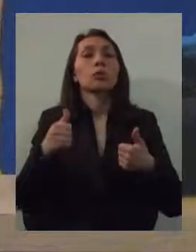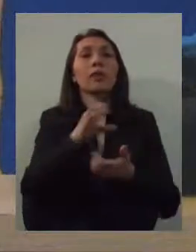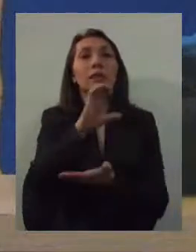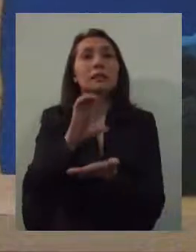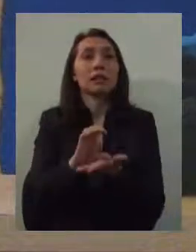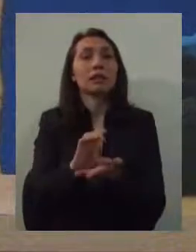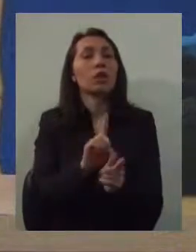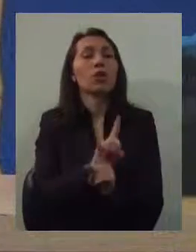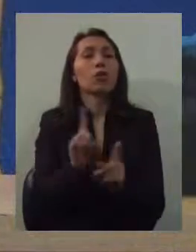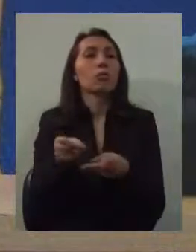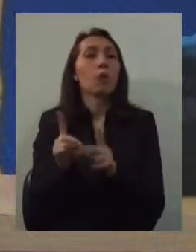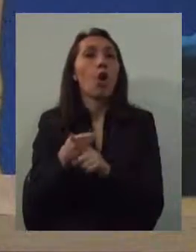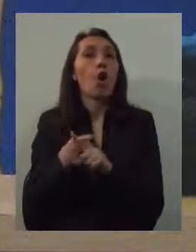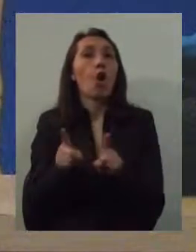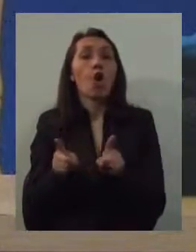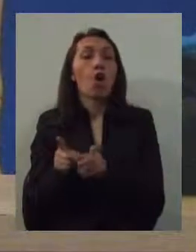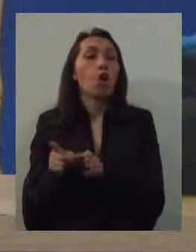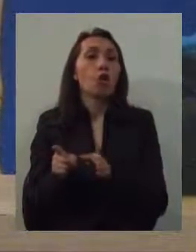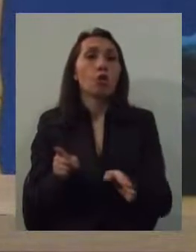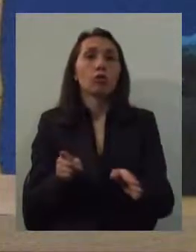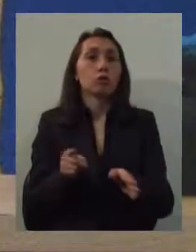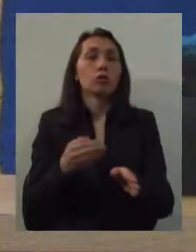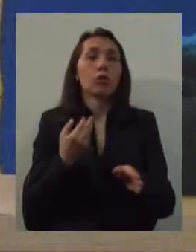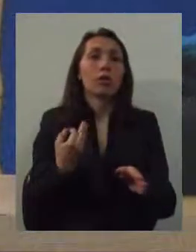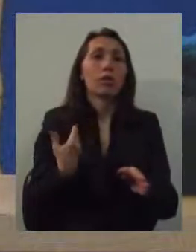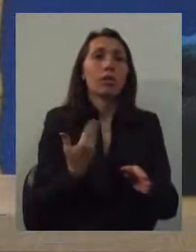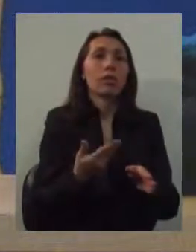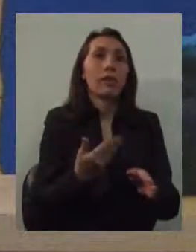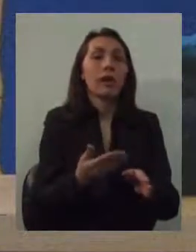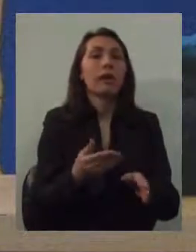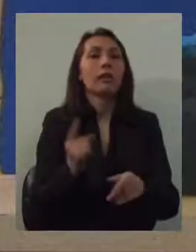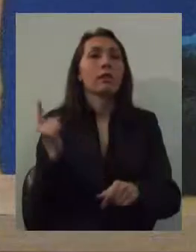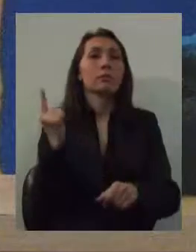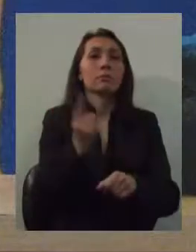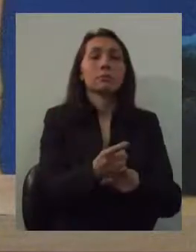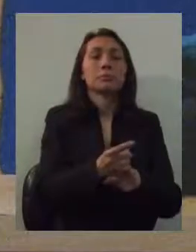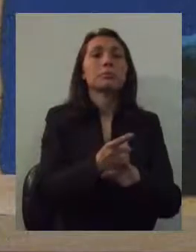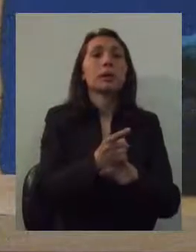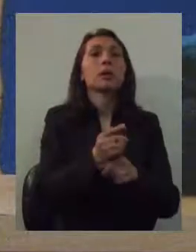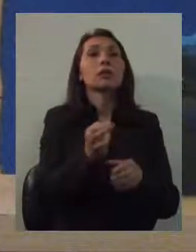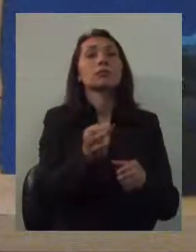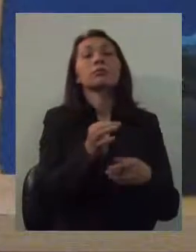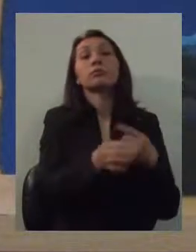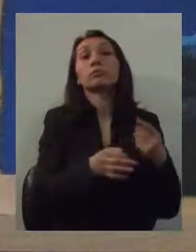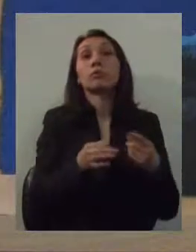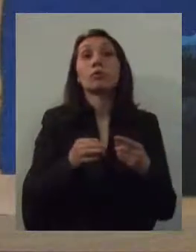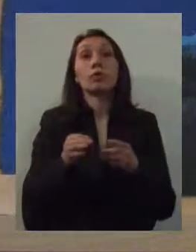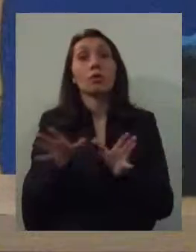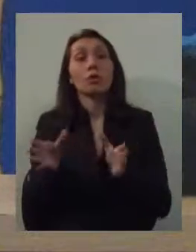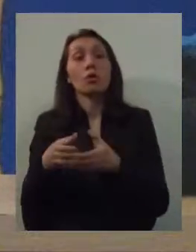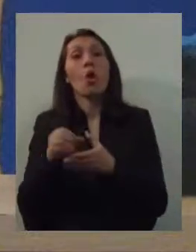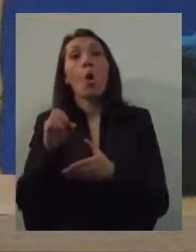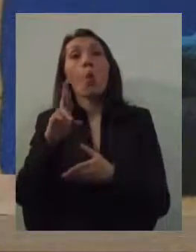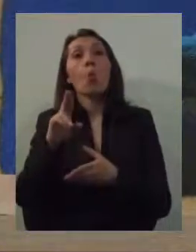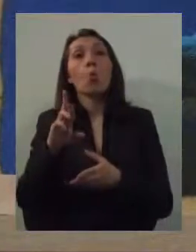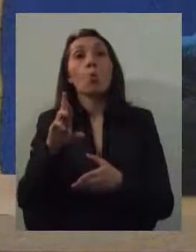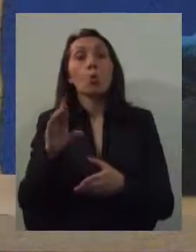no permitía ninguna otra vía de transmisión de los exhortos. Mientras que, en cambio, el protocolo de Ouro Preto del